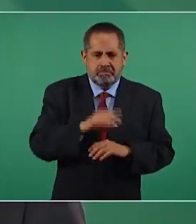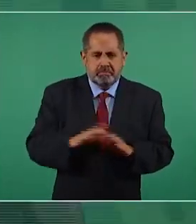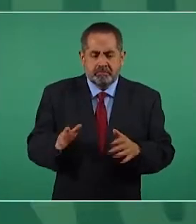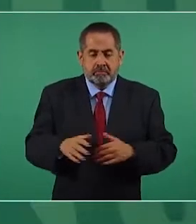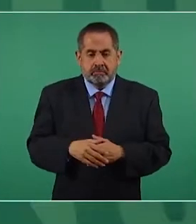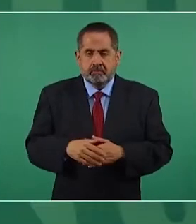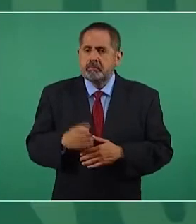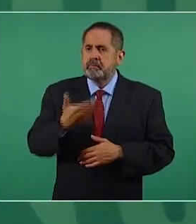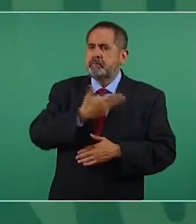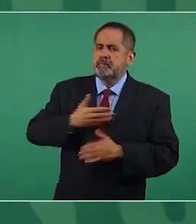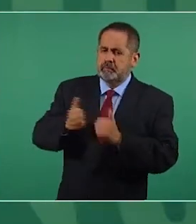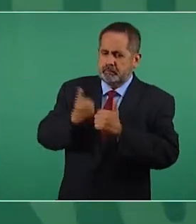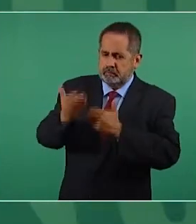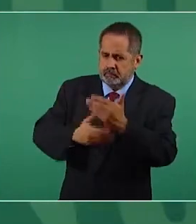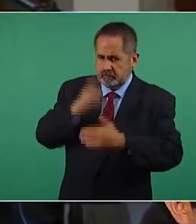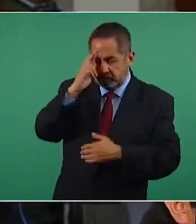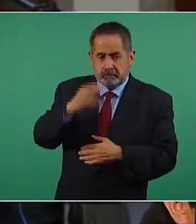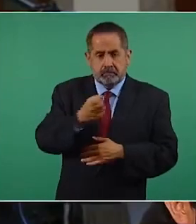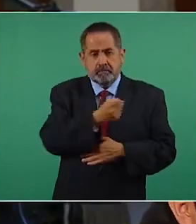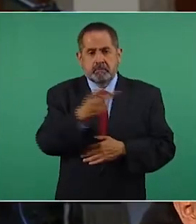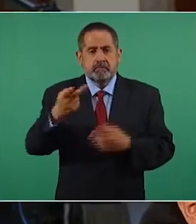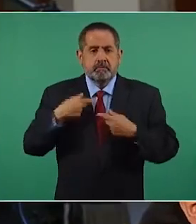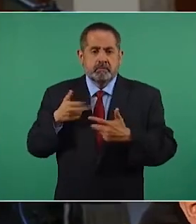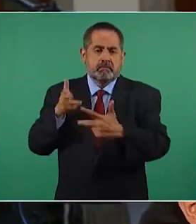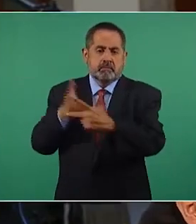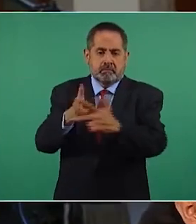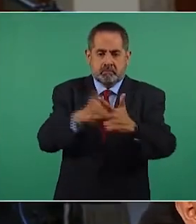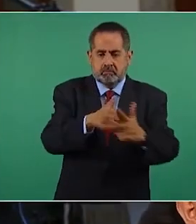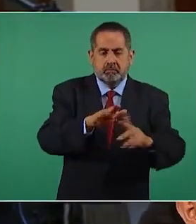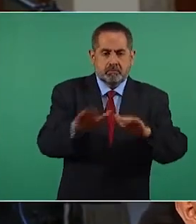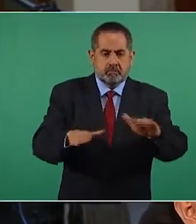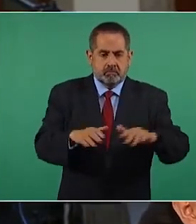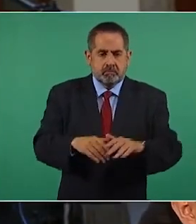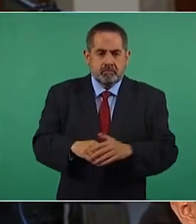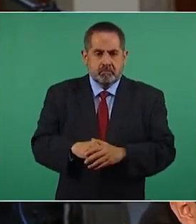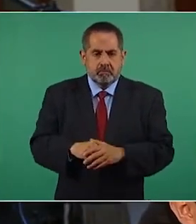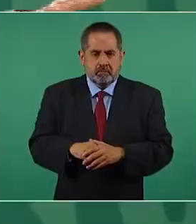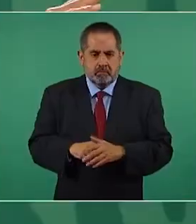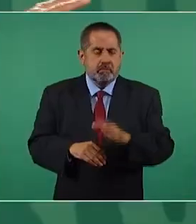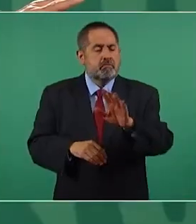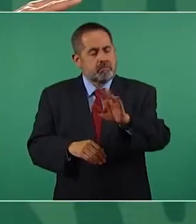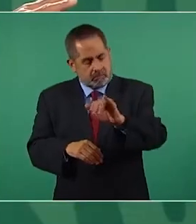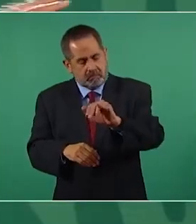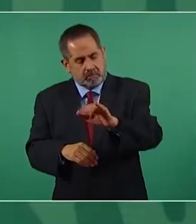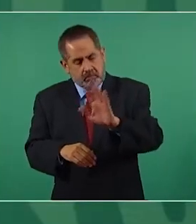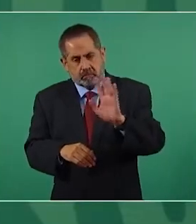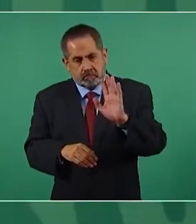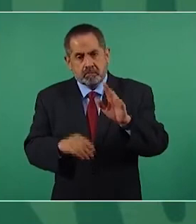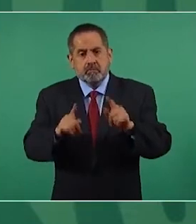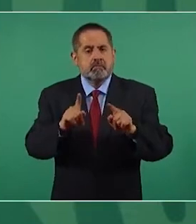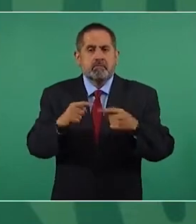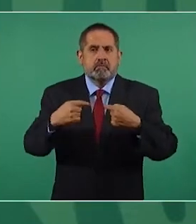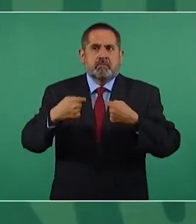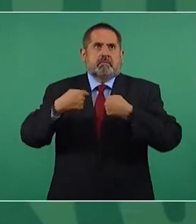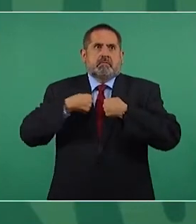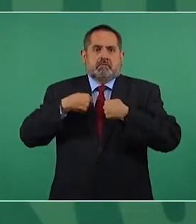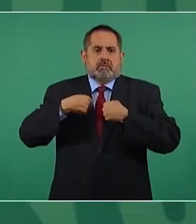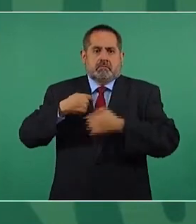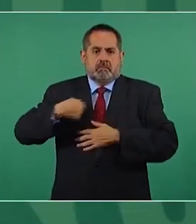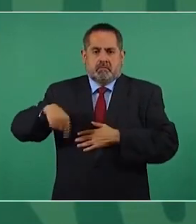Presidenta, con todo el respeto, están matando a periodistas. Eso es otro tipo de cuestión, sí, pero no es